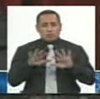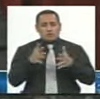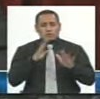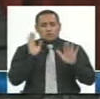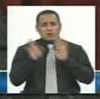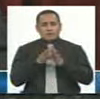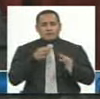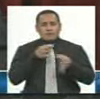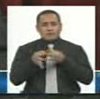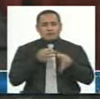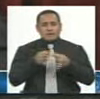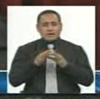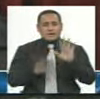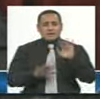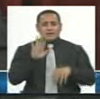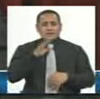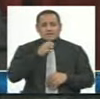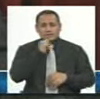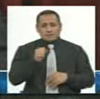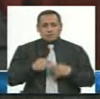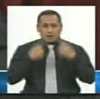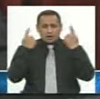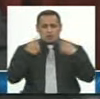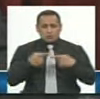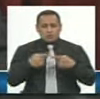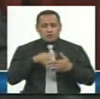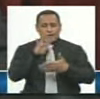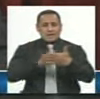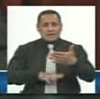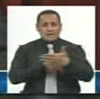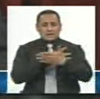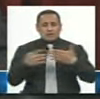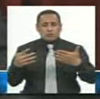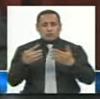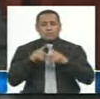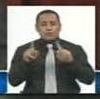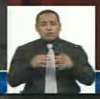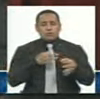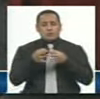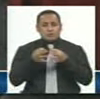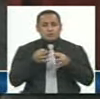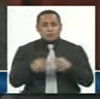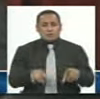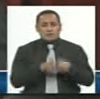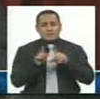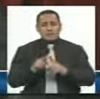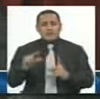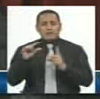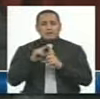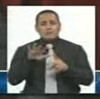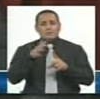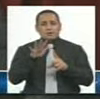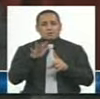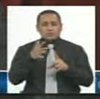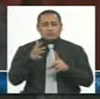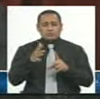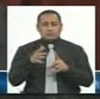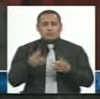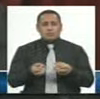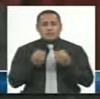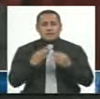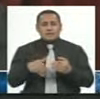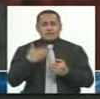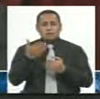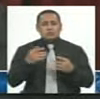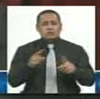Aproximadamente sería la quincena de diciembre en función del calendario, pero reitero la palabrita aproximadamente, para que